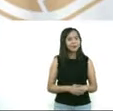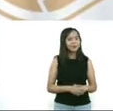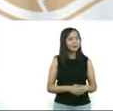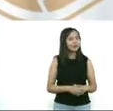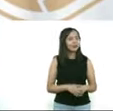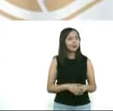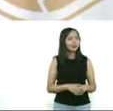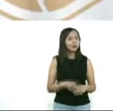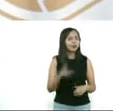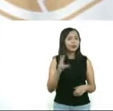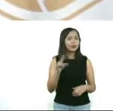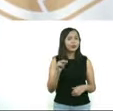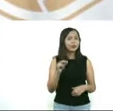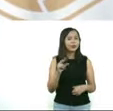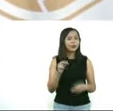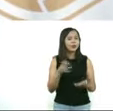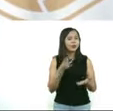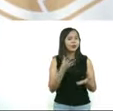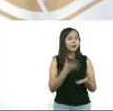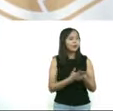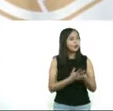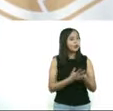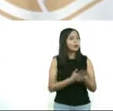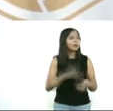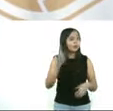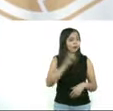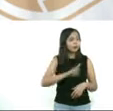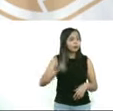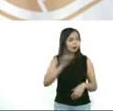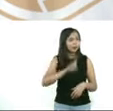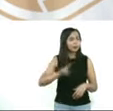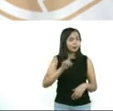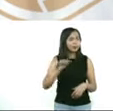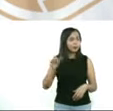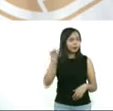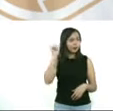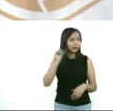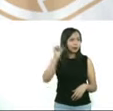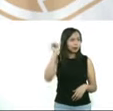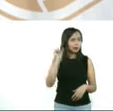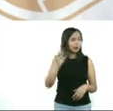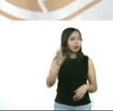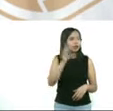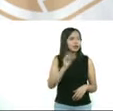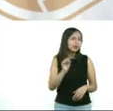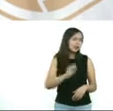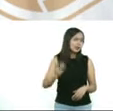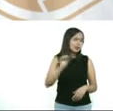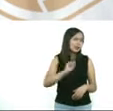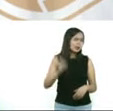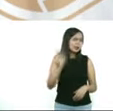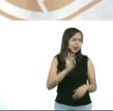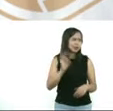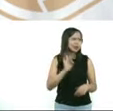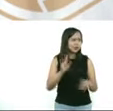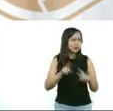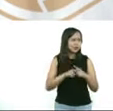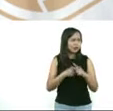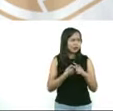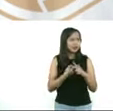No va a haber ley seca. No, nada más es por la jornada del domingo. Entonces, el sábado estamos viendo desde a qué horas y el